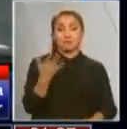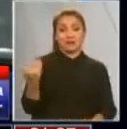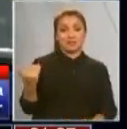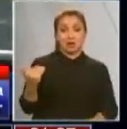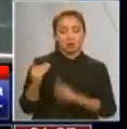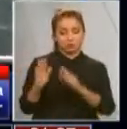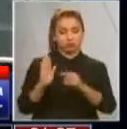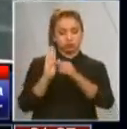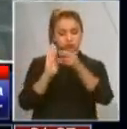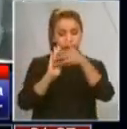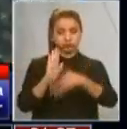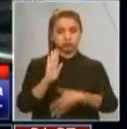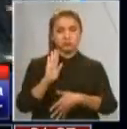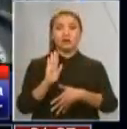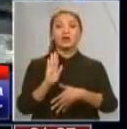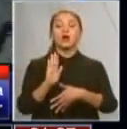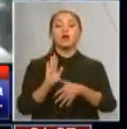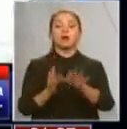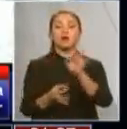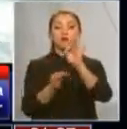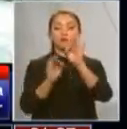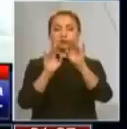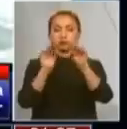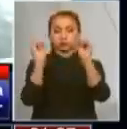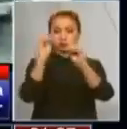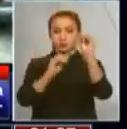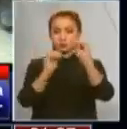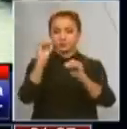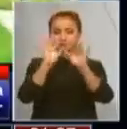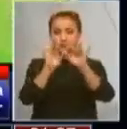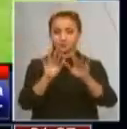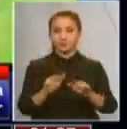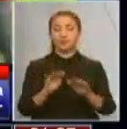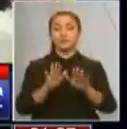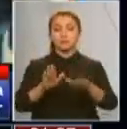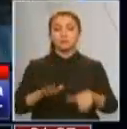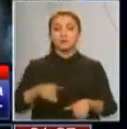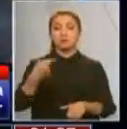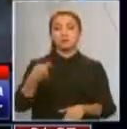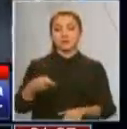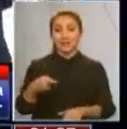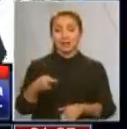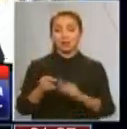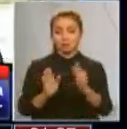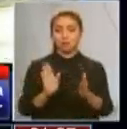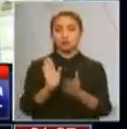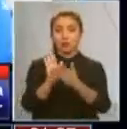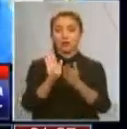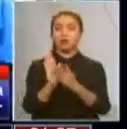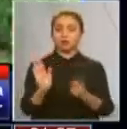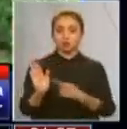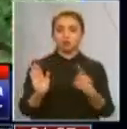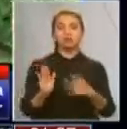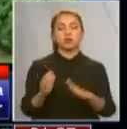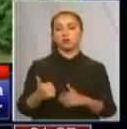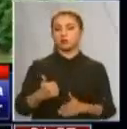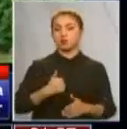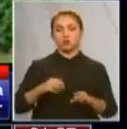pasado, donde los oficios, los informes del propio Senado dan cuenta que nosotros hemos